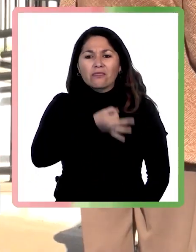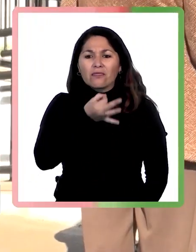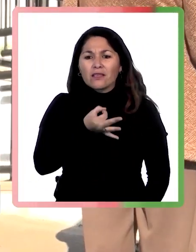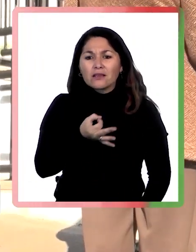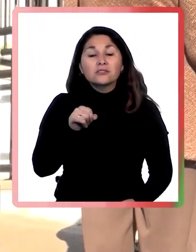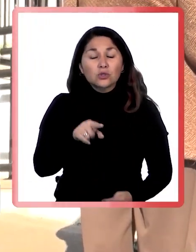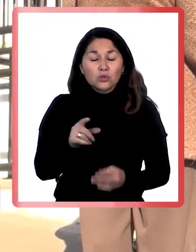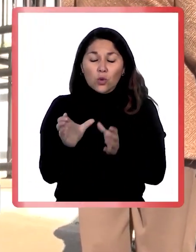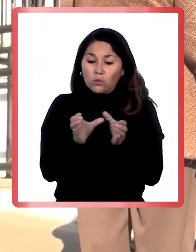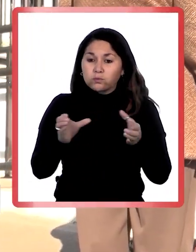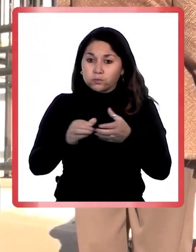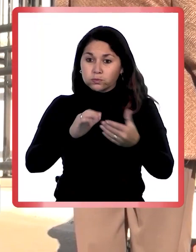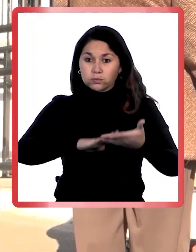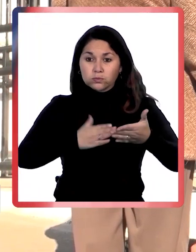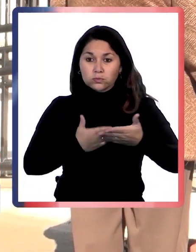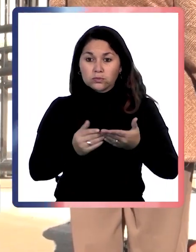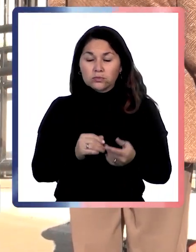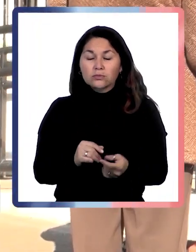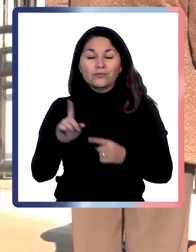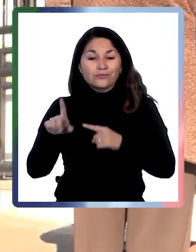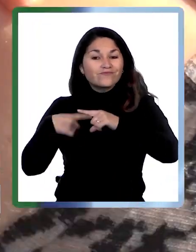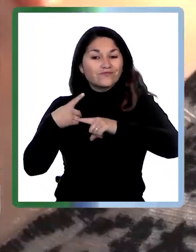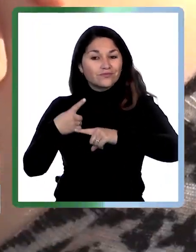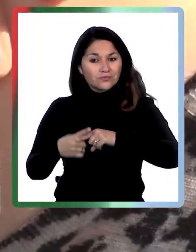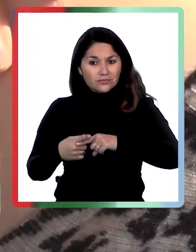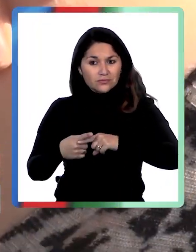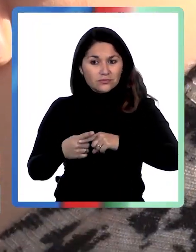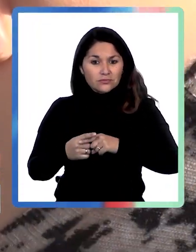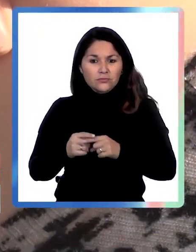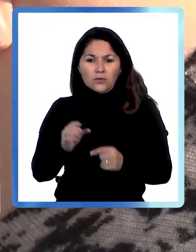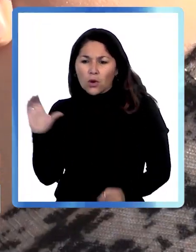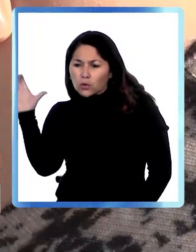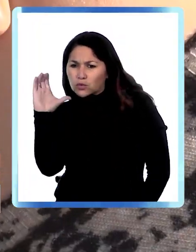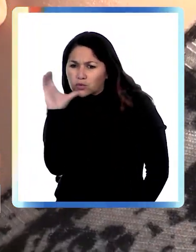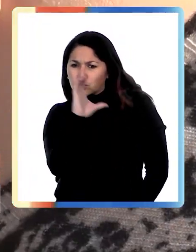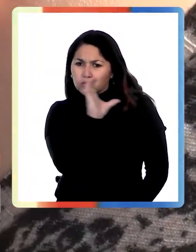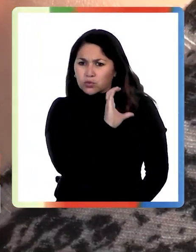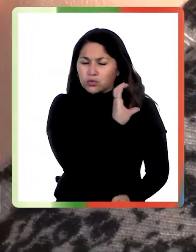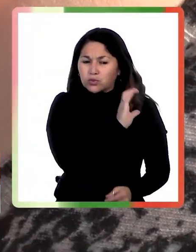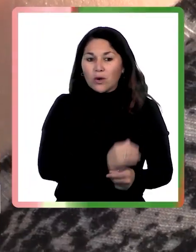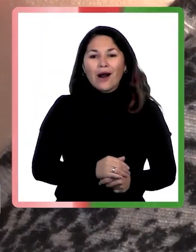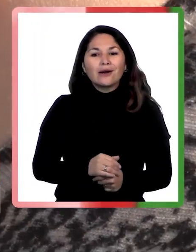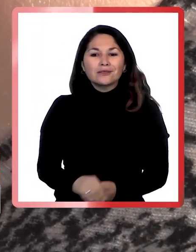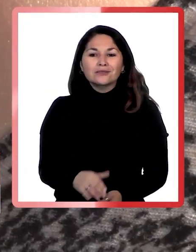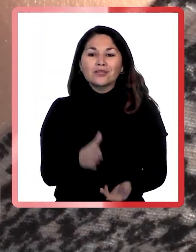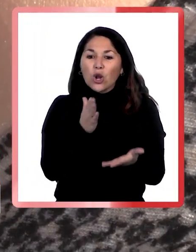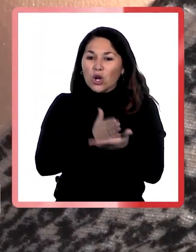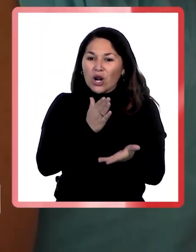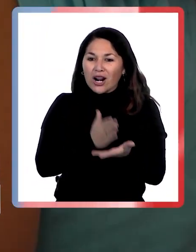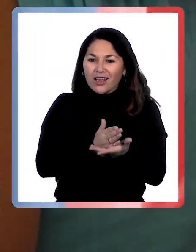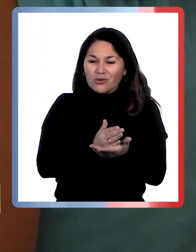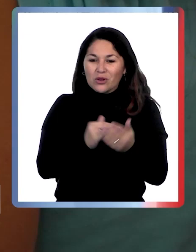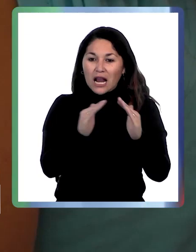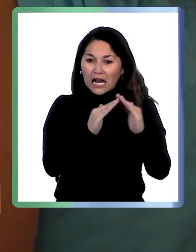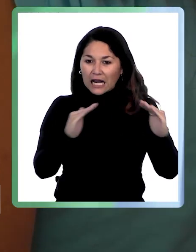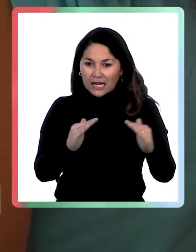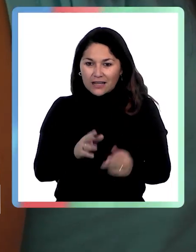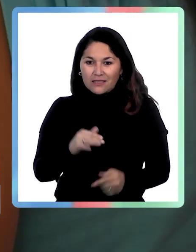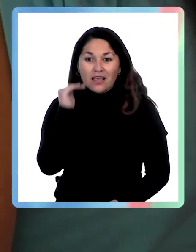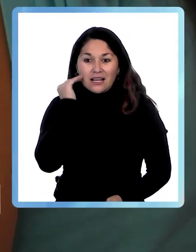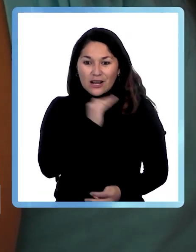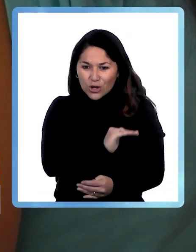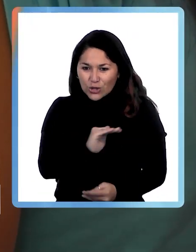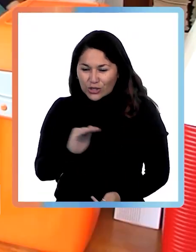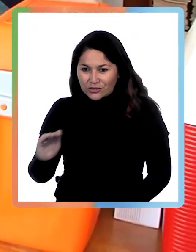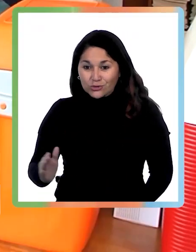señaló equipos de salud además de la atención de urgencia están recorriendo escuelas y jardines infantiles para vacunar a la población